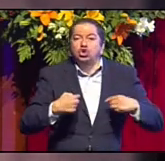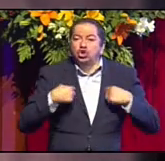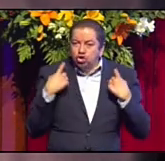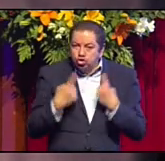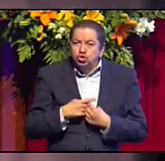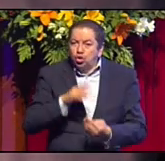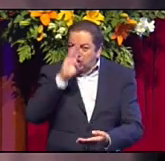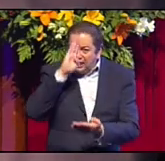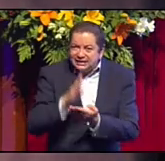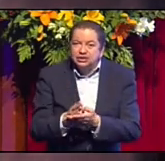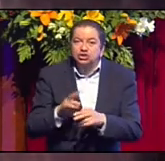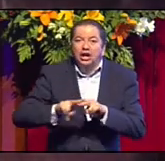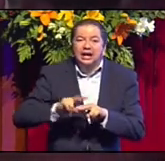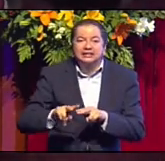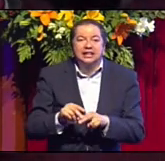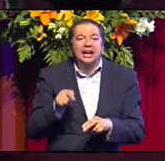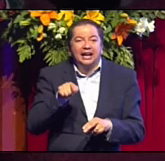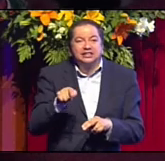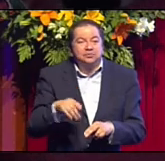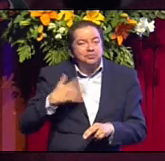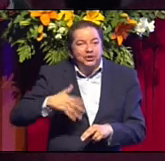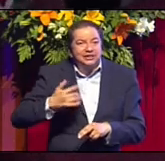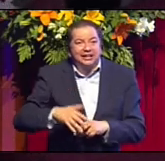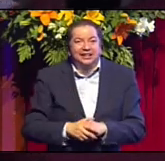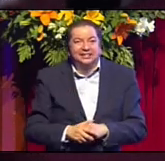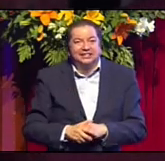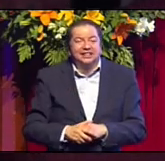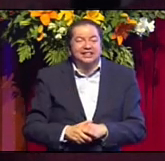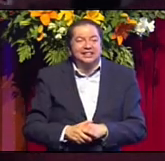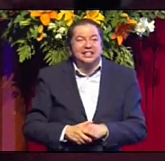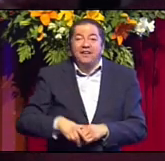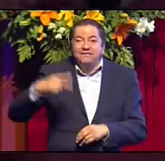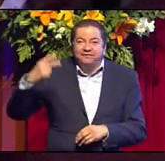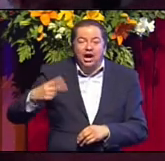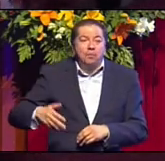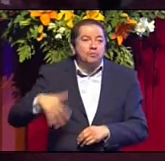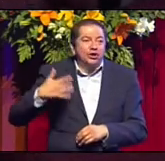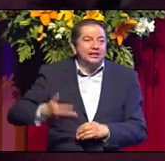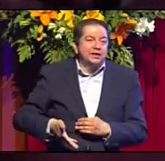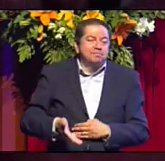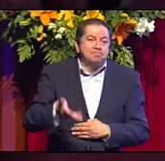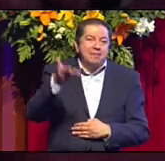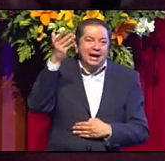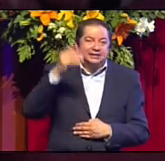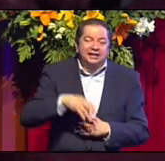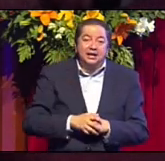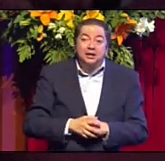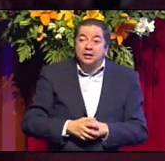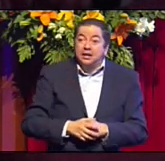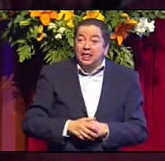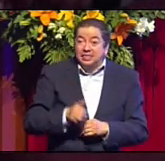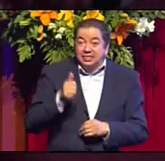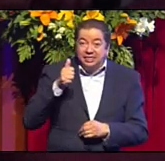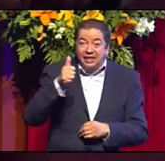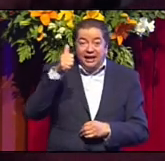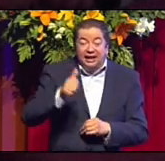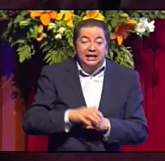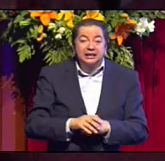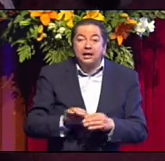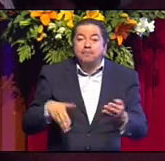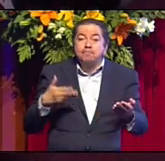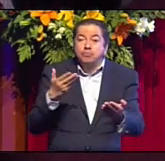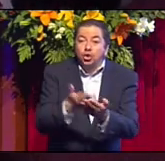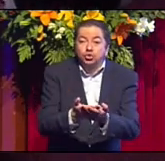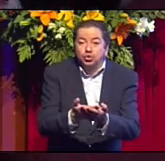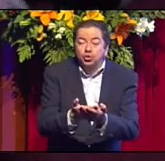decidimos hacer. Y por eso tiene un valor tan gigantesco. Y bueno, y así con todas nuestras dirigentes y dirigentes que postulan y que,